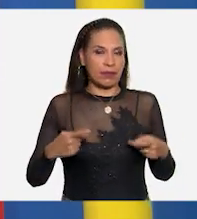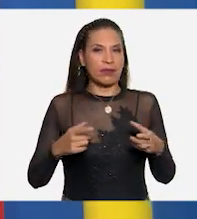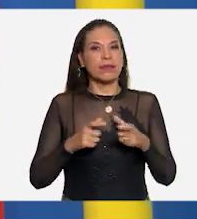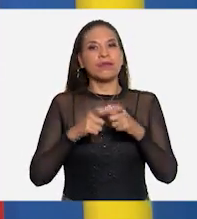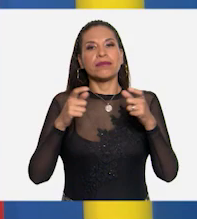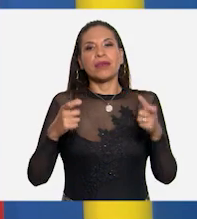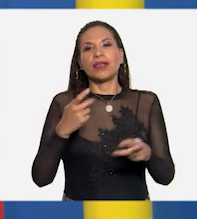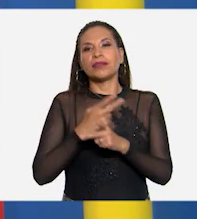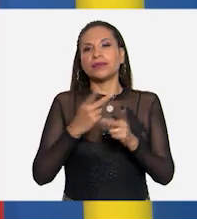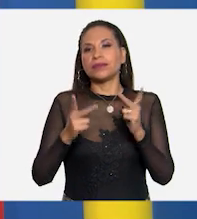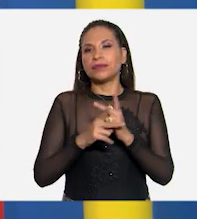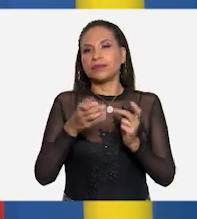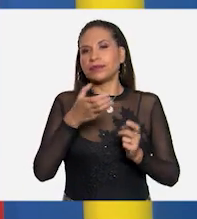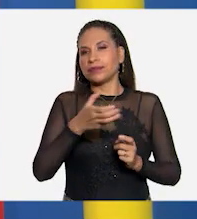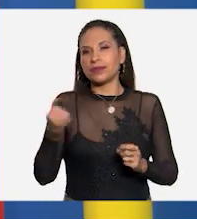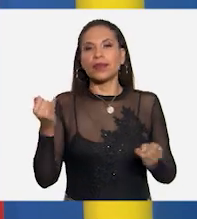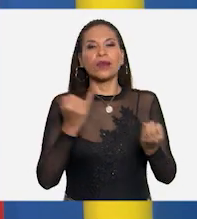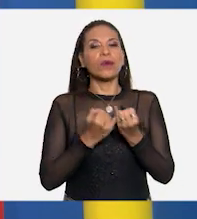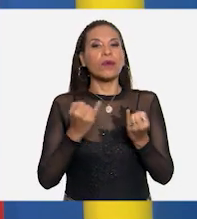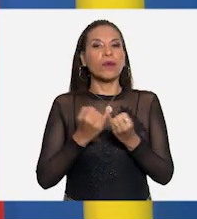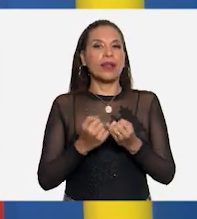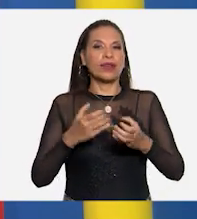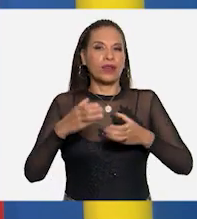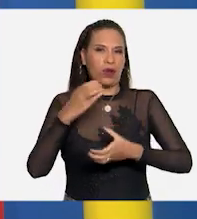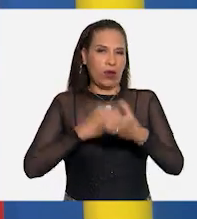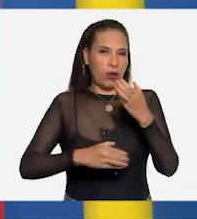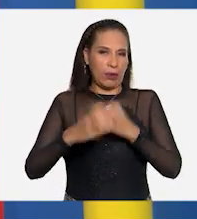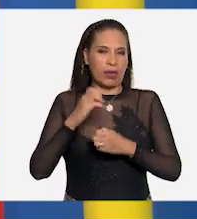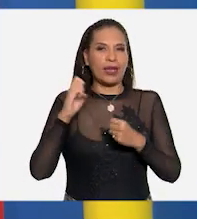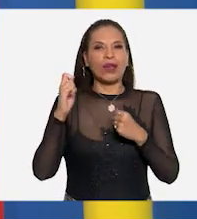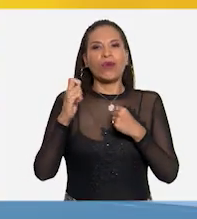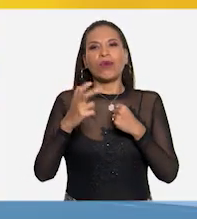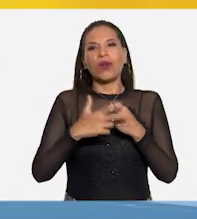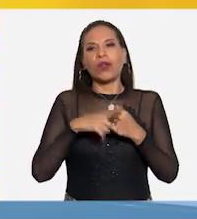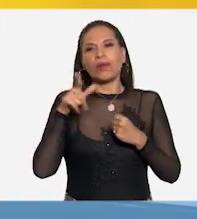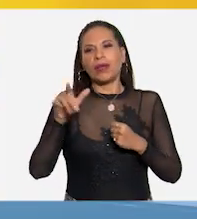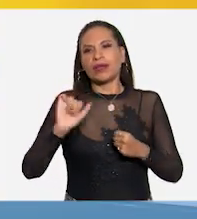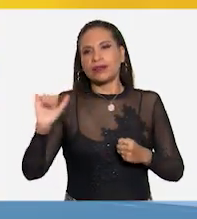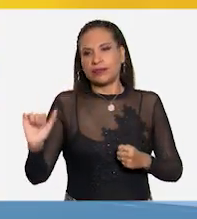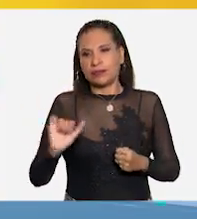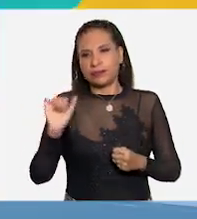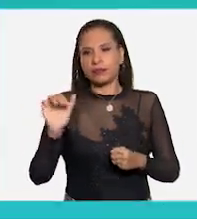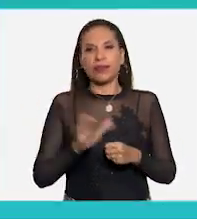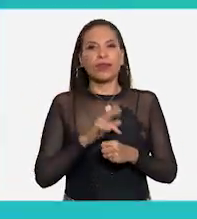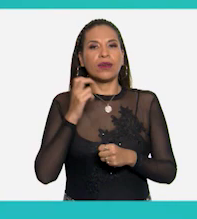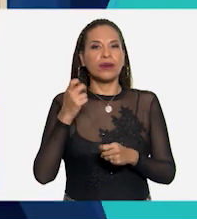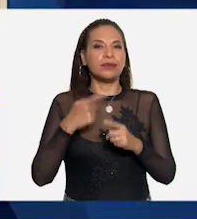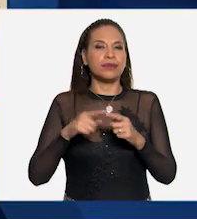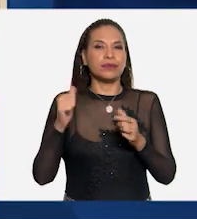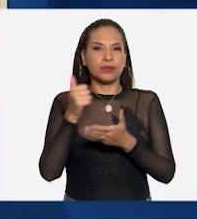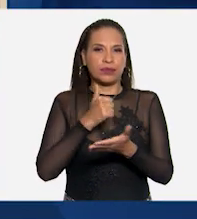aumentó la producción agrícola y aumentó el comercio entre Europa y Oriente. Gracias a esto, las